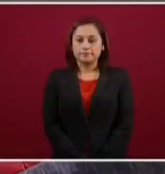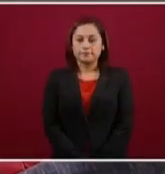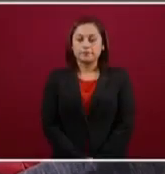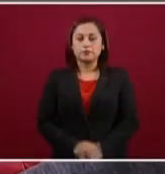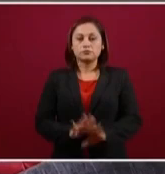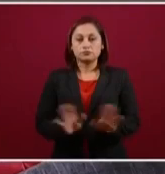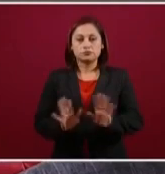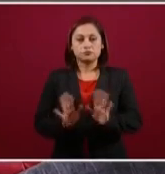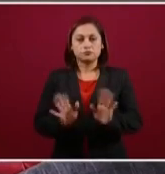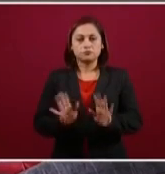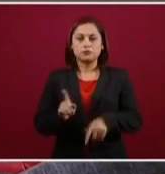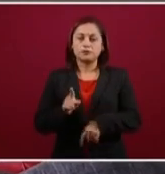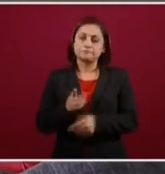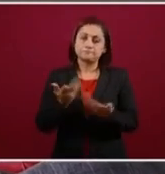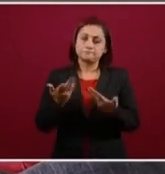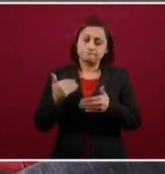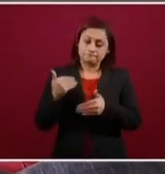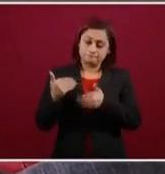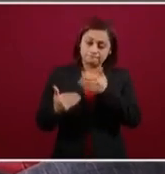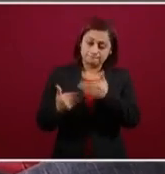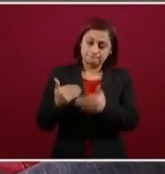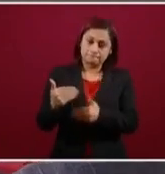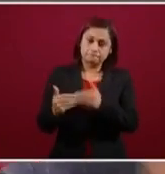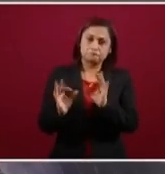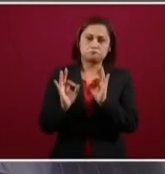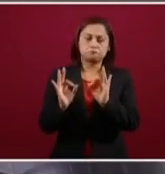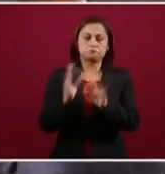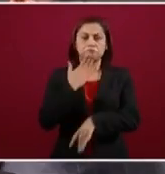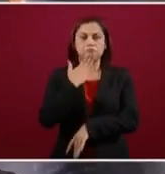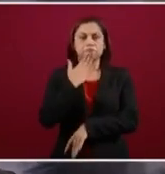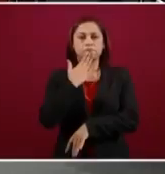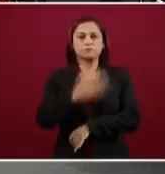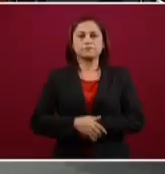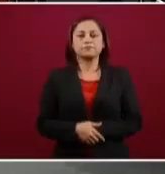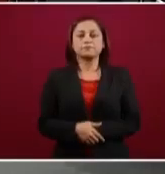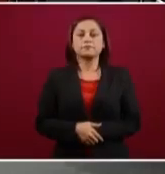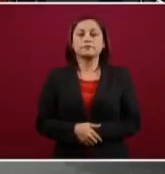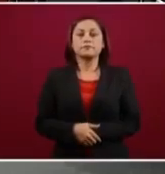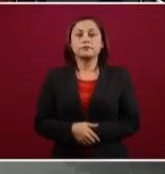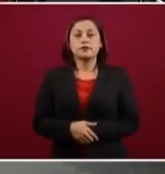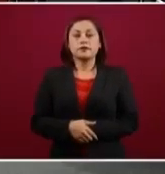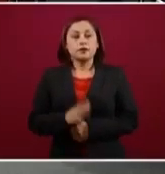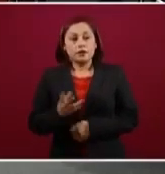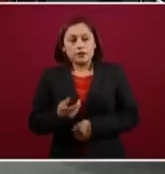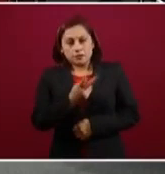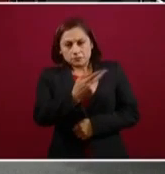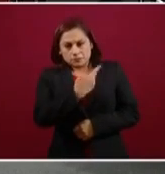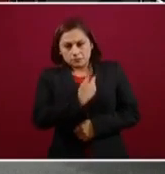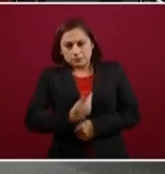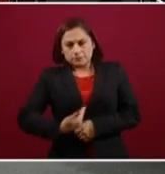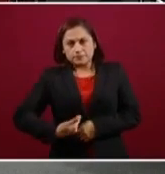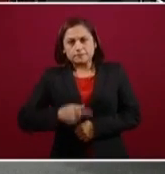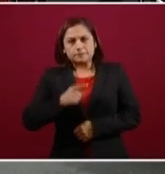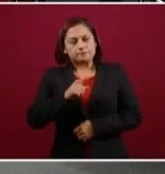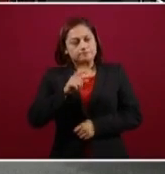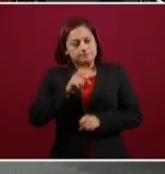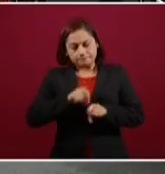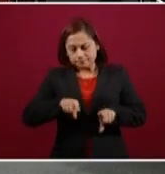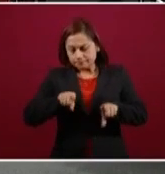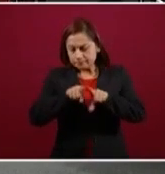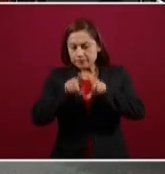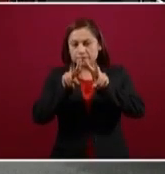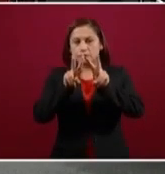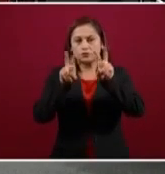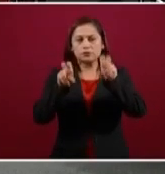Y afortunadamente pues ahí van las cosas, van bien. Presidente, en este mismo sentido, desde aquí mandaría